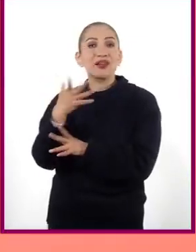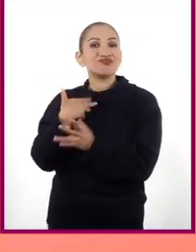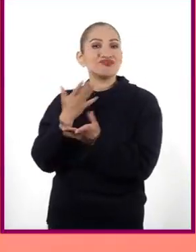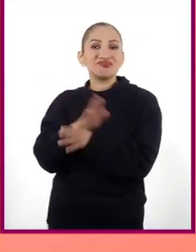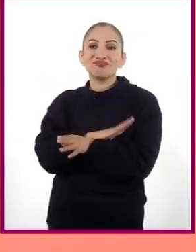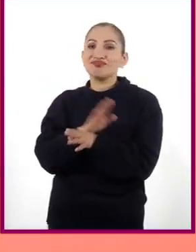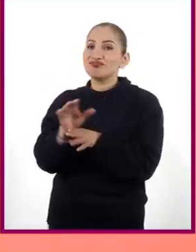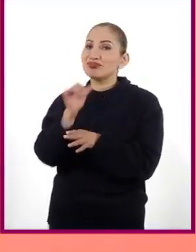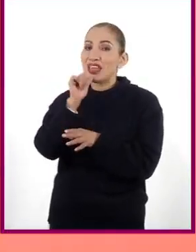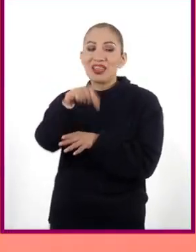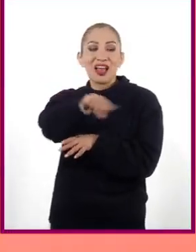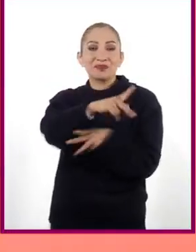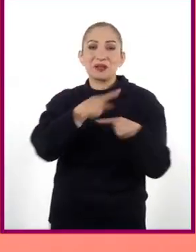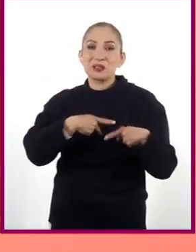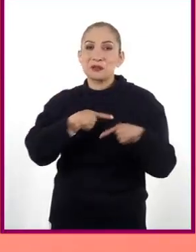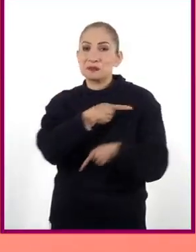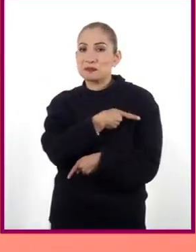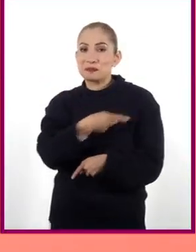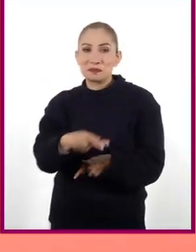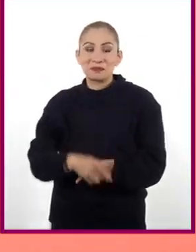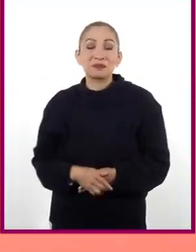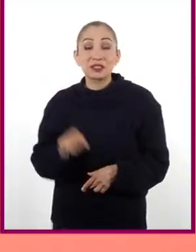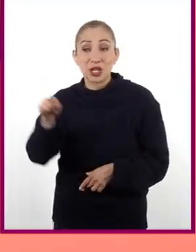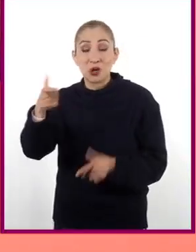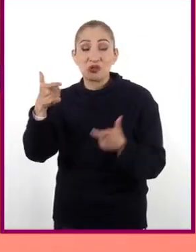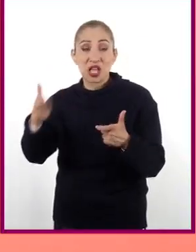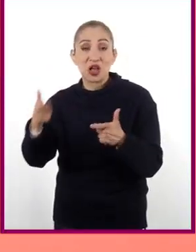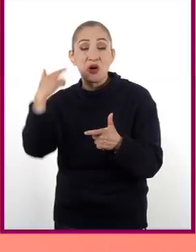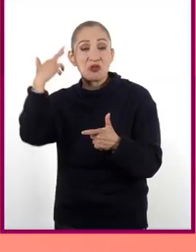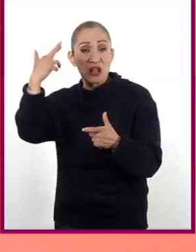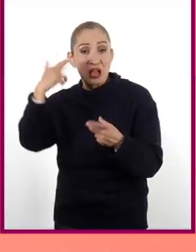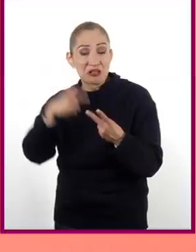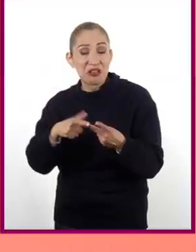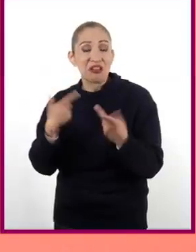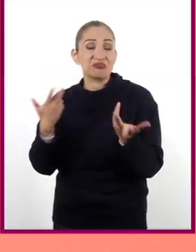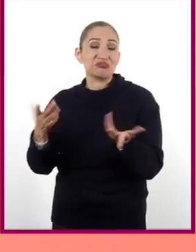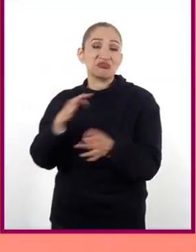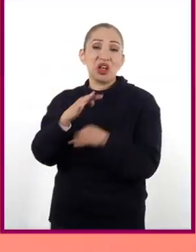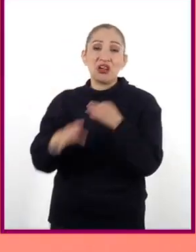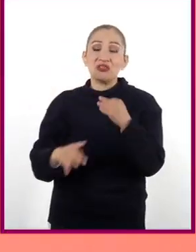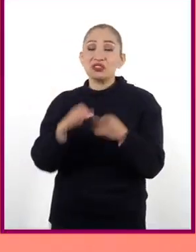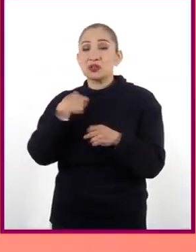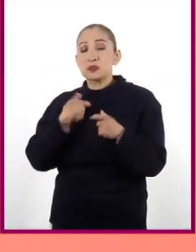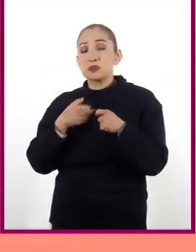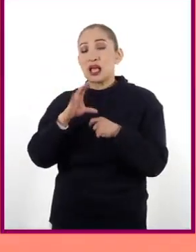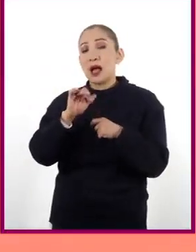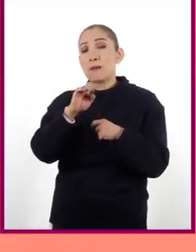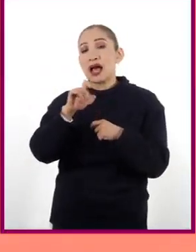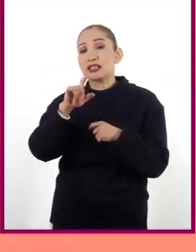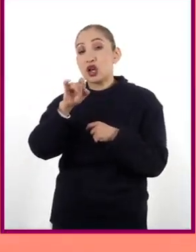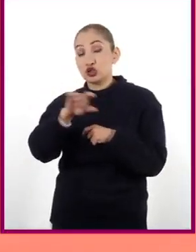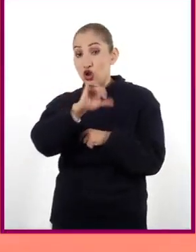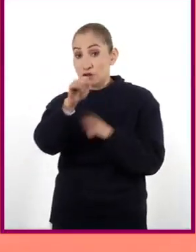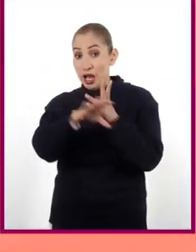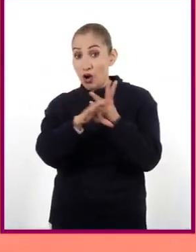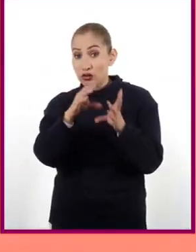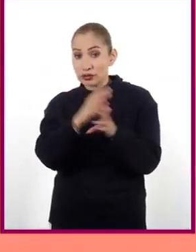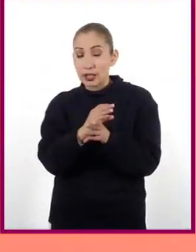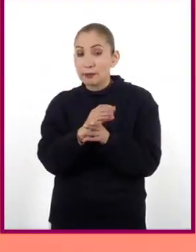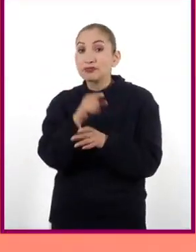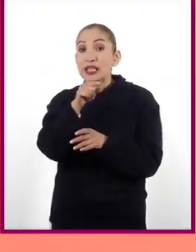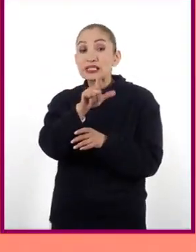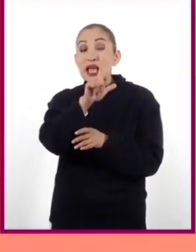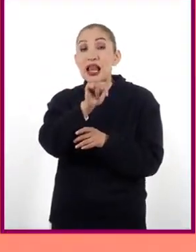se beneficiaba a los menos favorecidos, sino a los reyes, a la nobleza, a los caballeros. Otro aspecto es